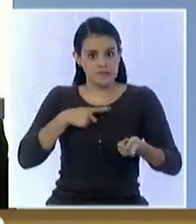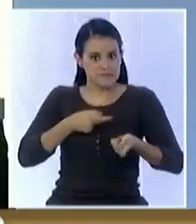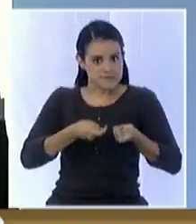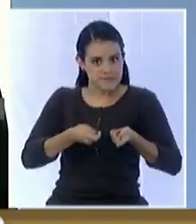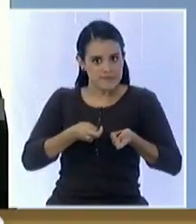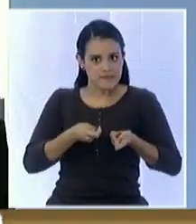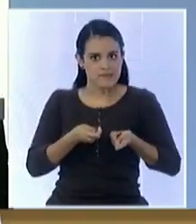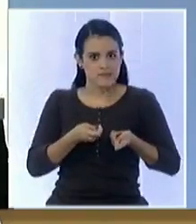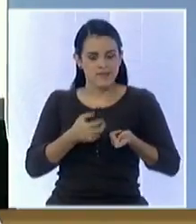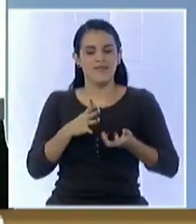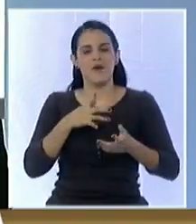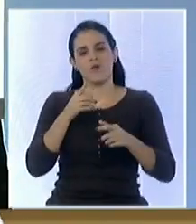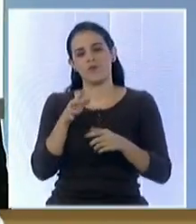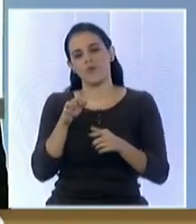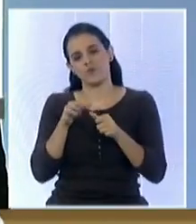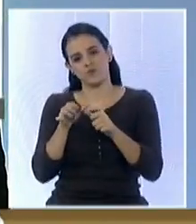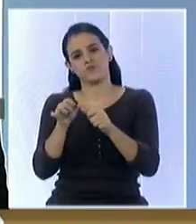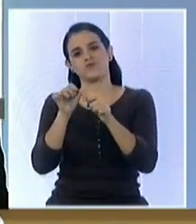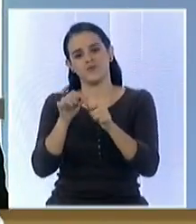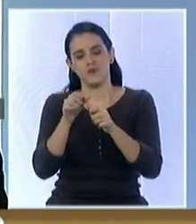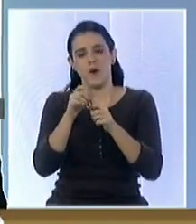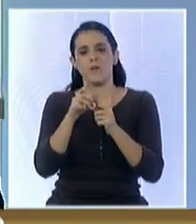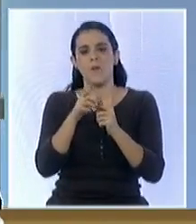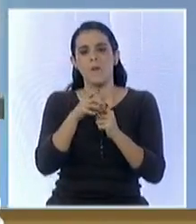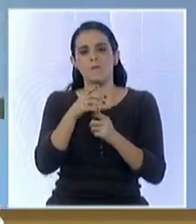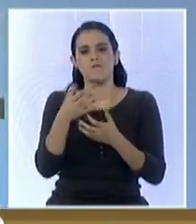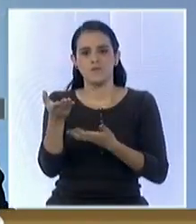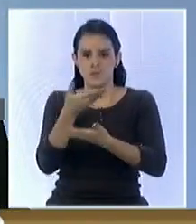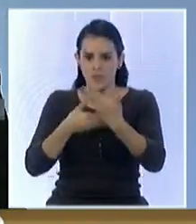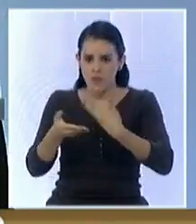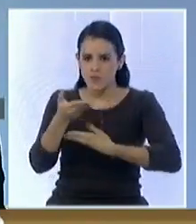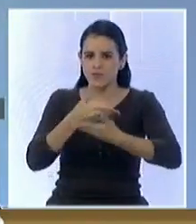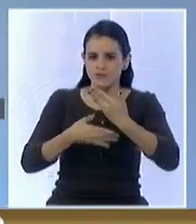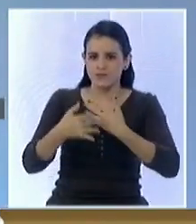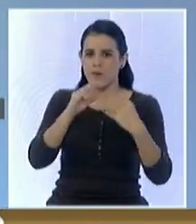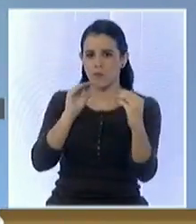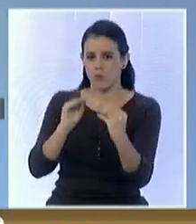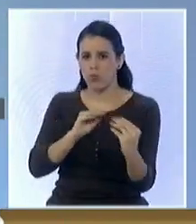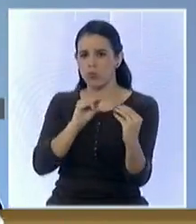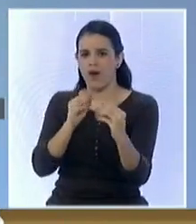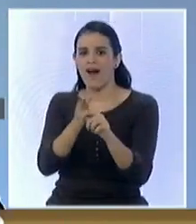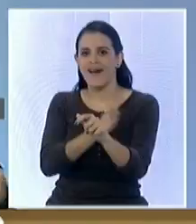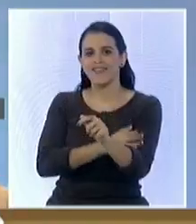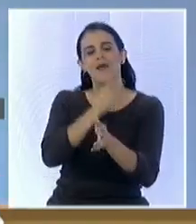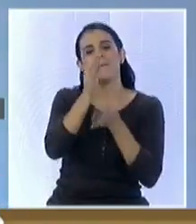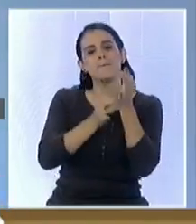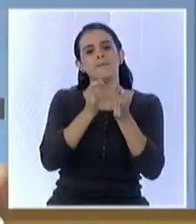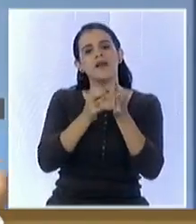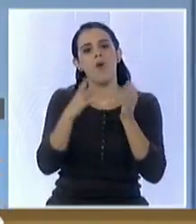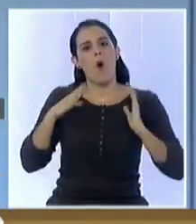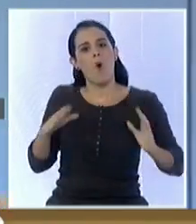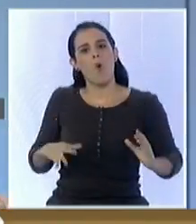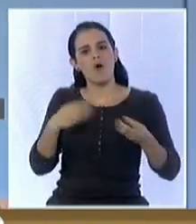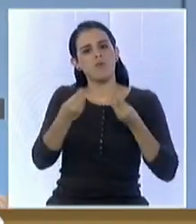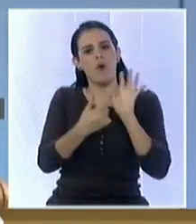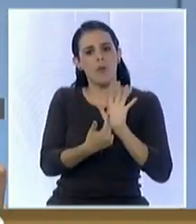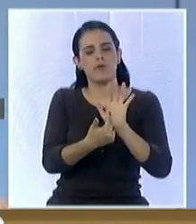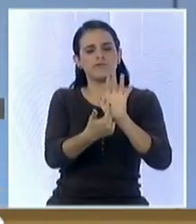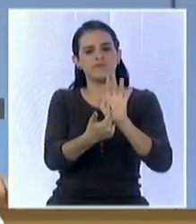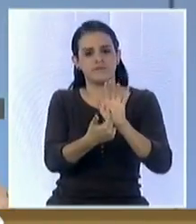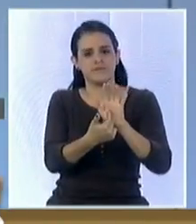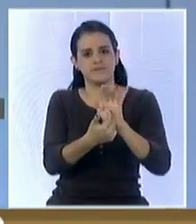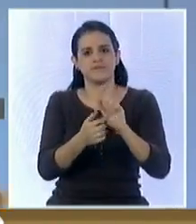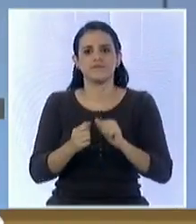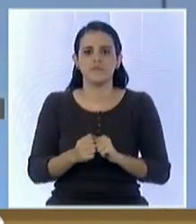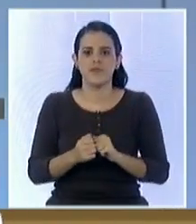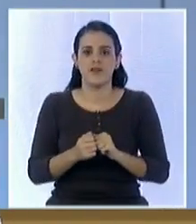o no. Y seguimos conversando con Gabriel Roal y él nos explicaba en la parte anterior todas las partes de nuestro cuerpo, nos quedamos en la parte de atrás,